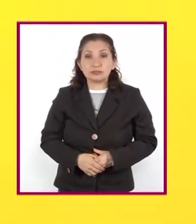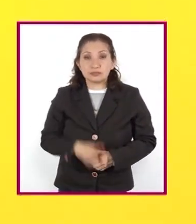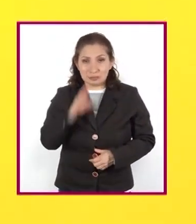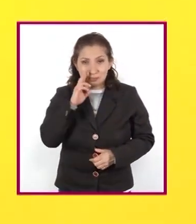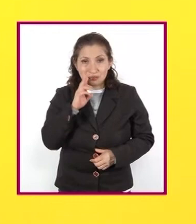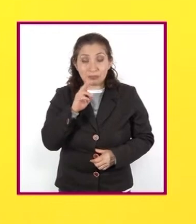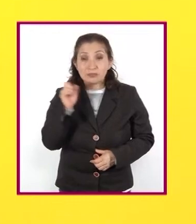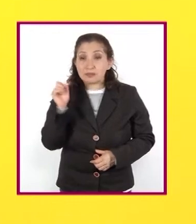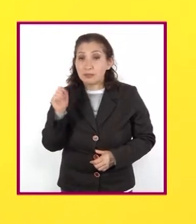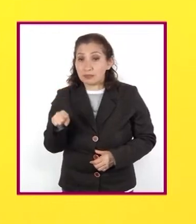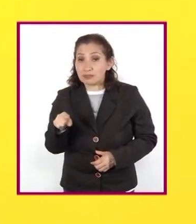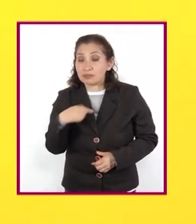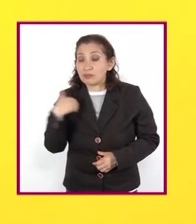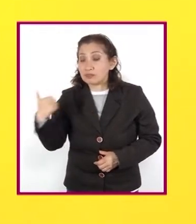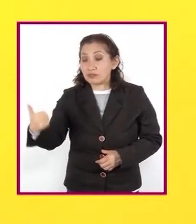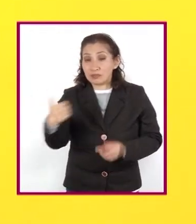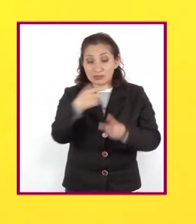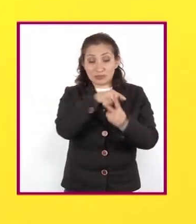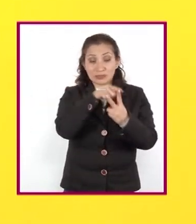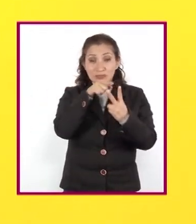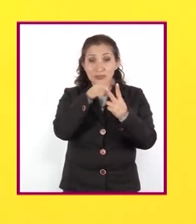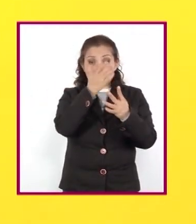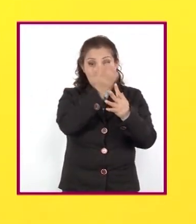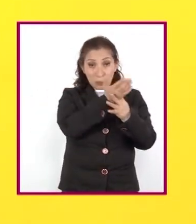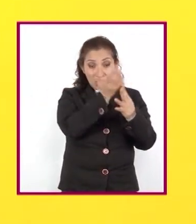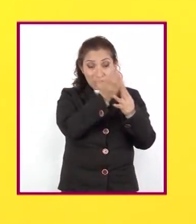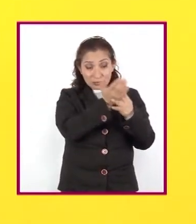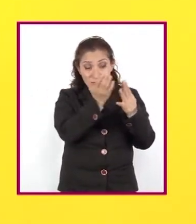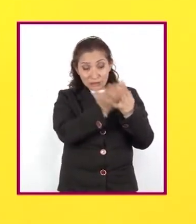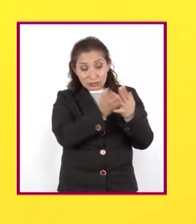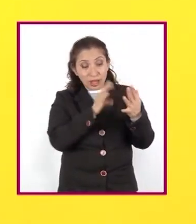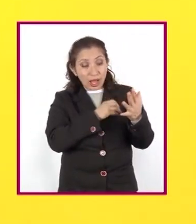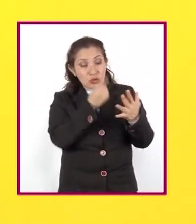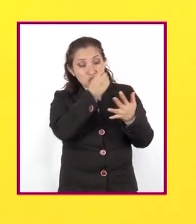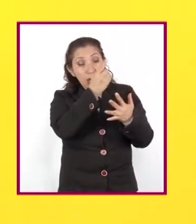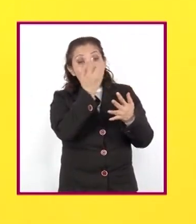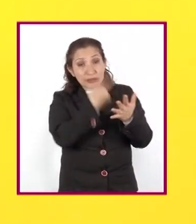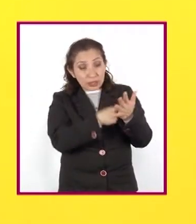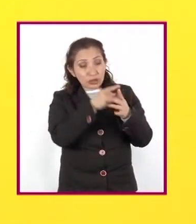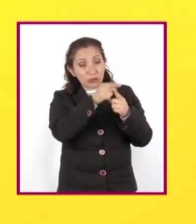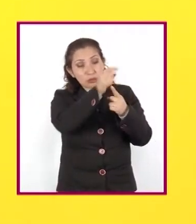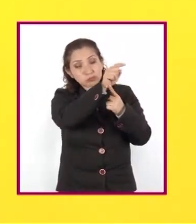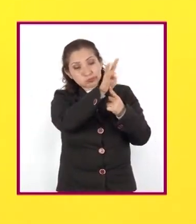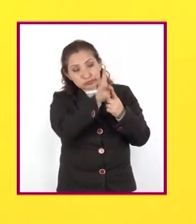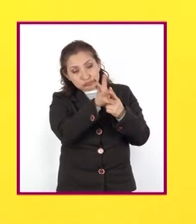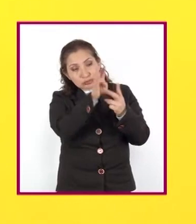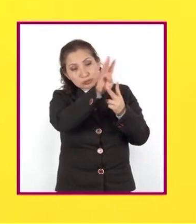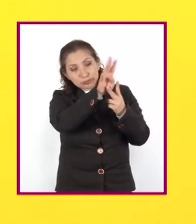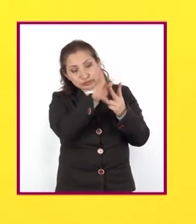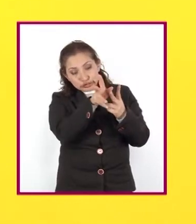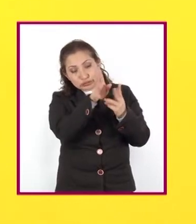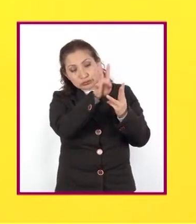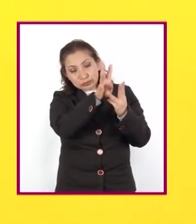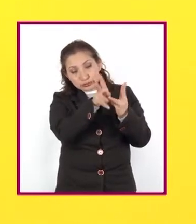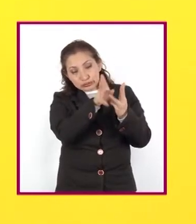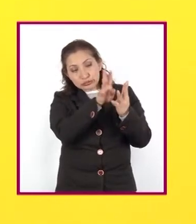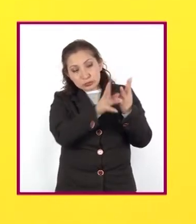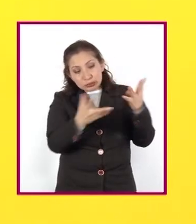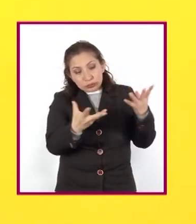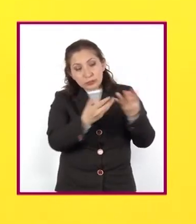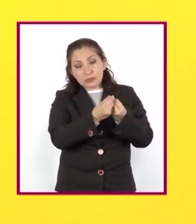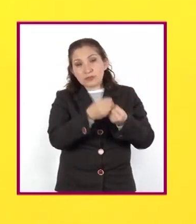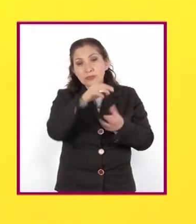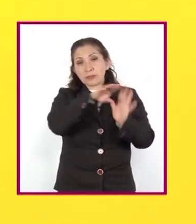A su vez, en cada una de estas fases hay una serie de pasos que en conjunto conforman la metodología del